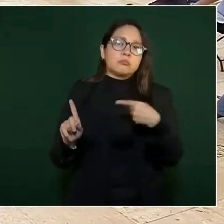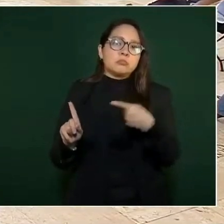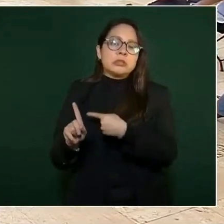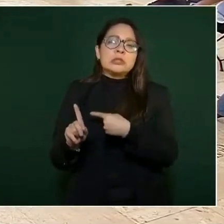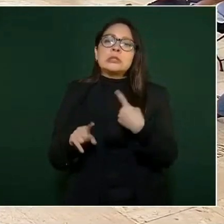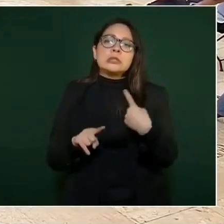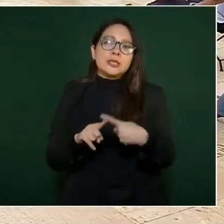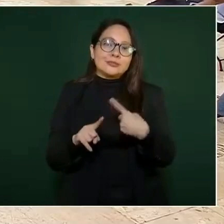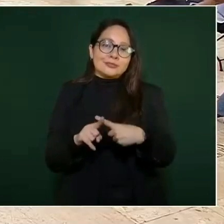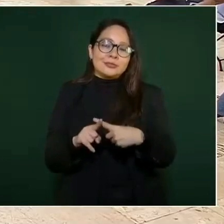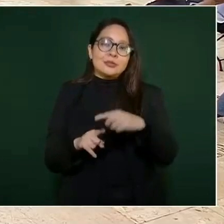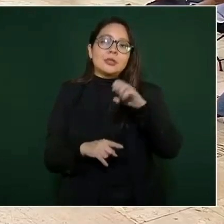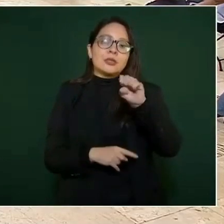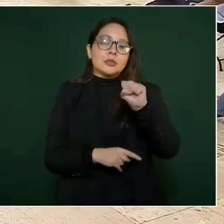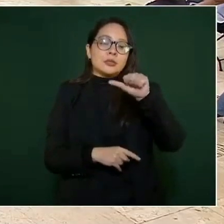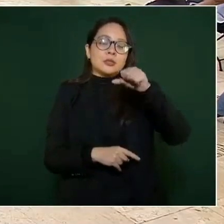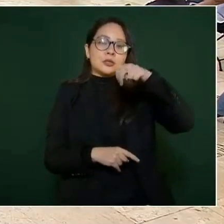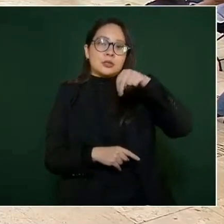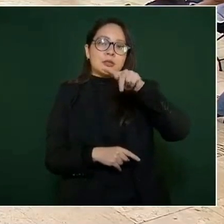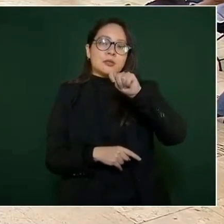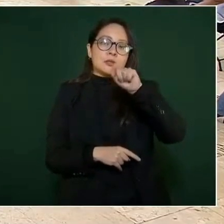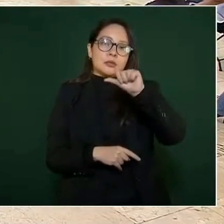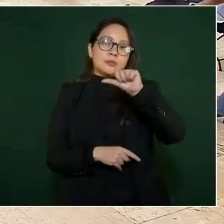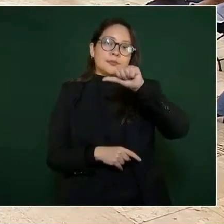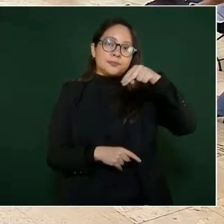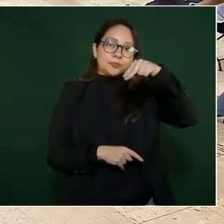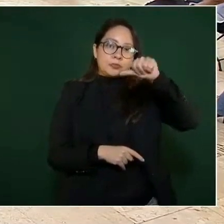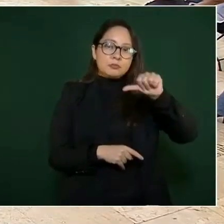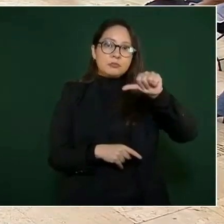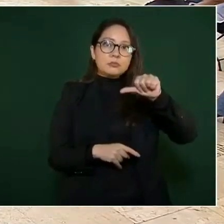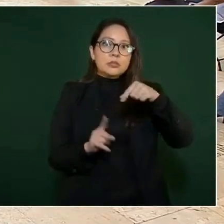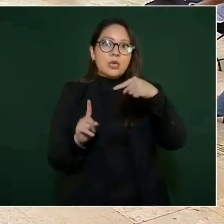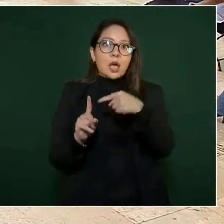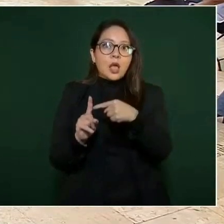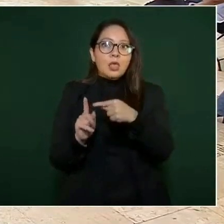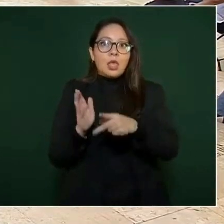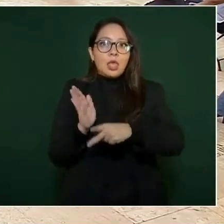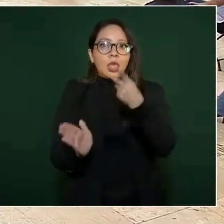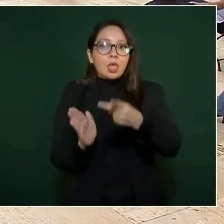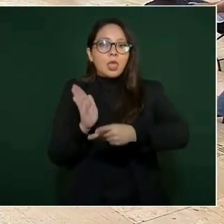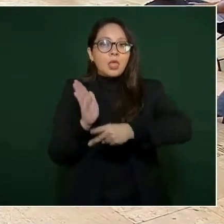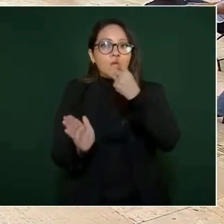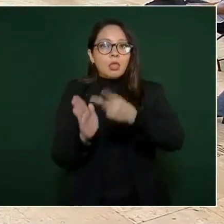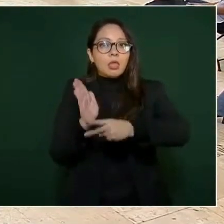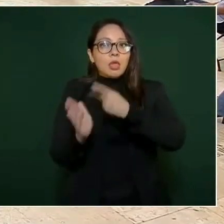Santana, es 11 veces presidente de México,